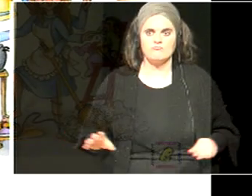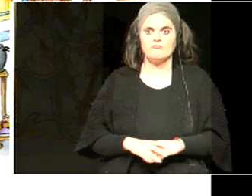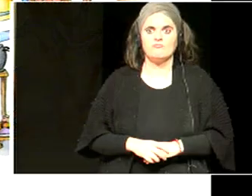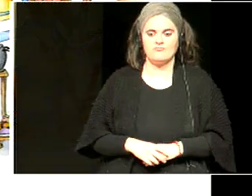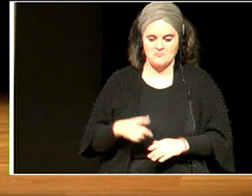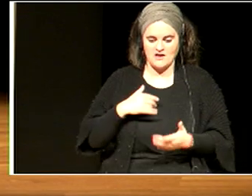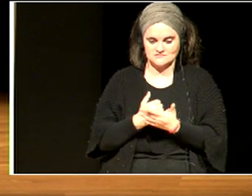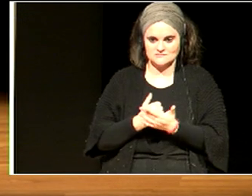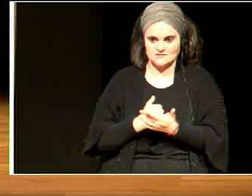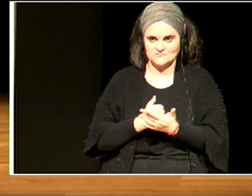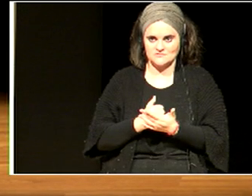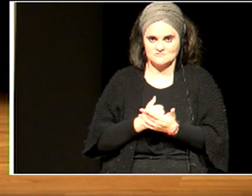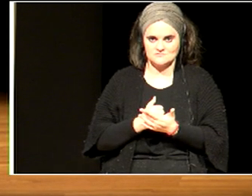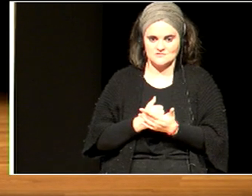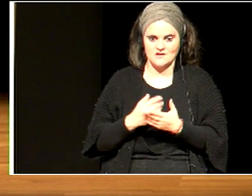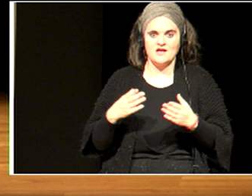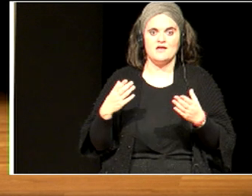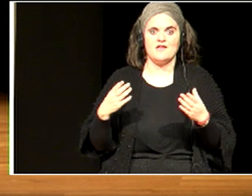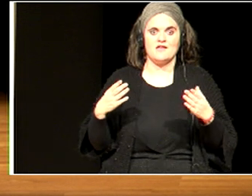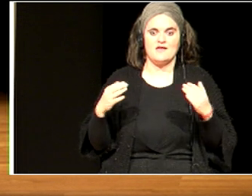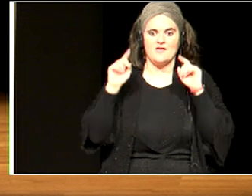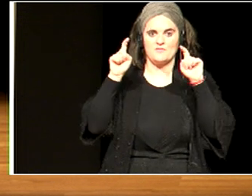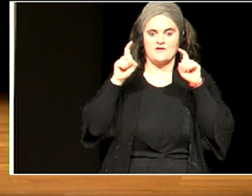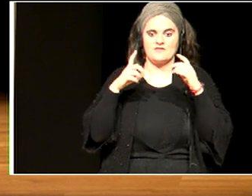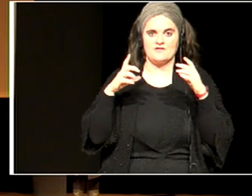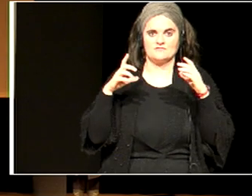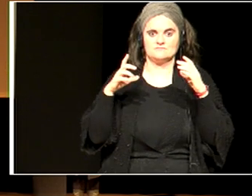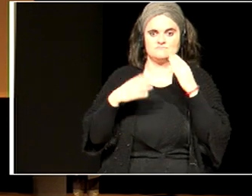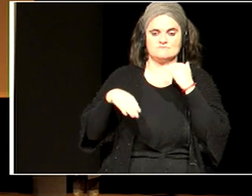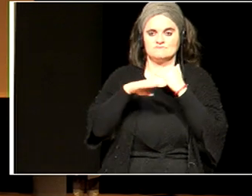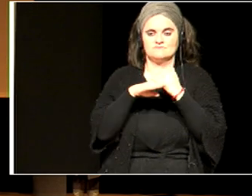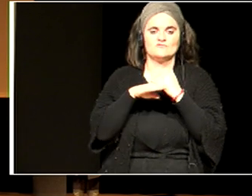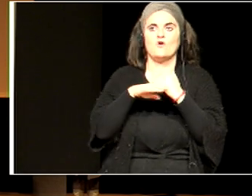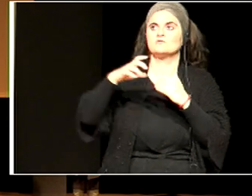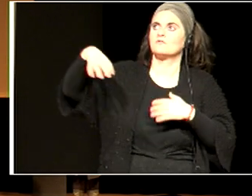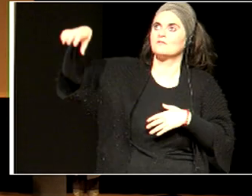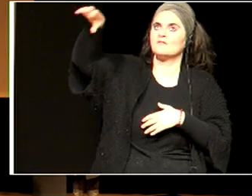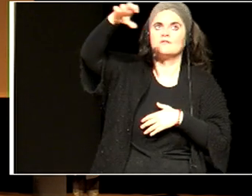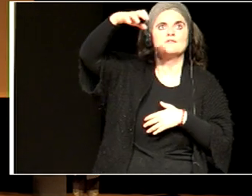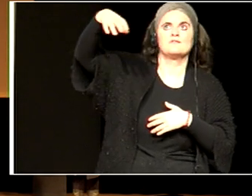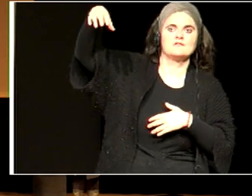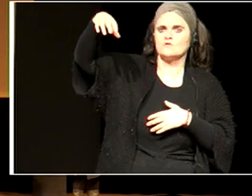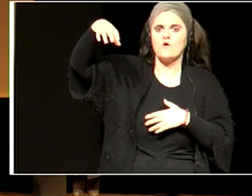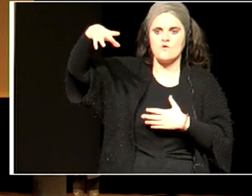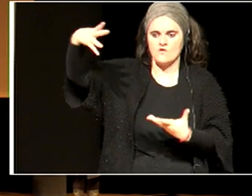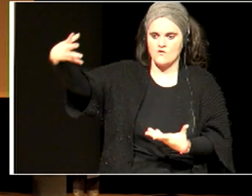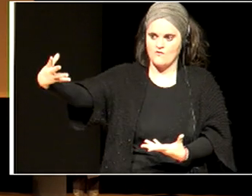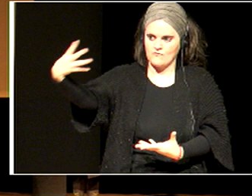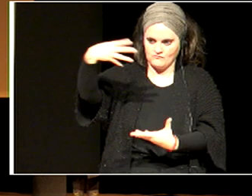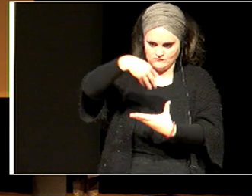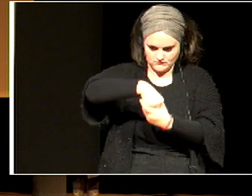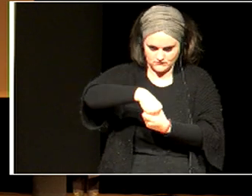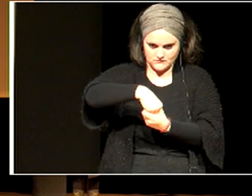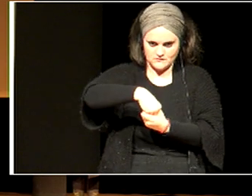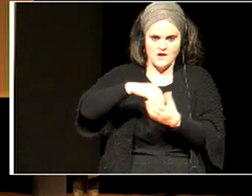coeducación no es un ovni la coeducación no es un programa más la coeducación es el eje transversal de